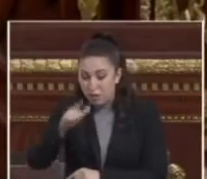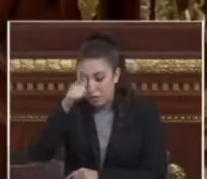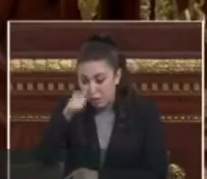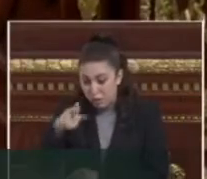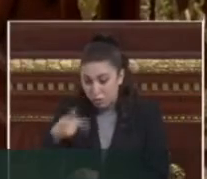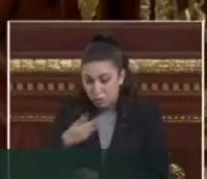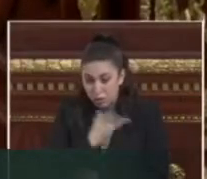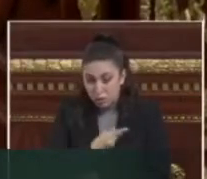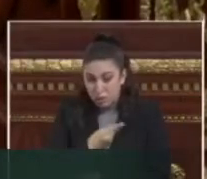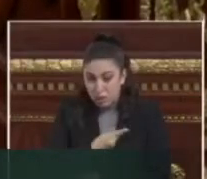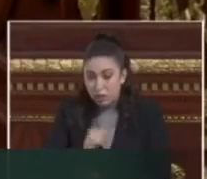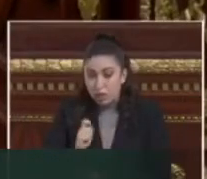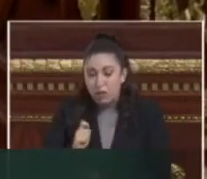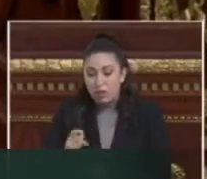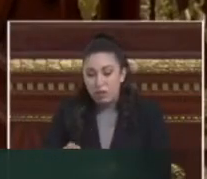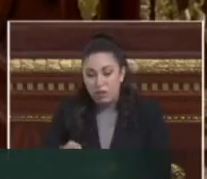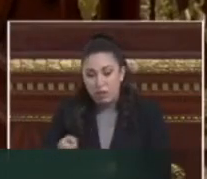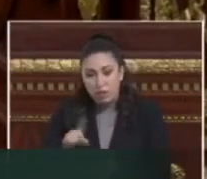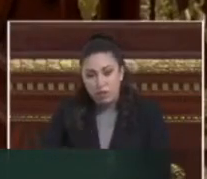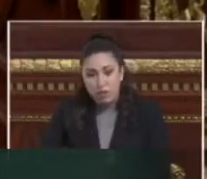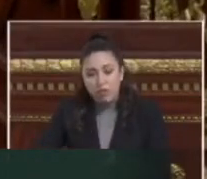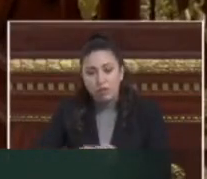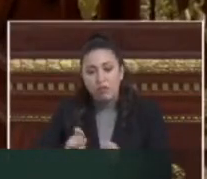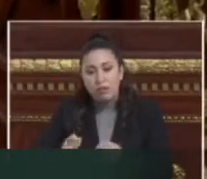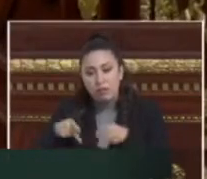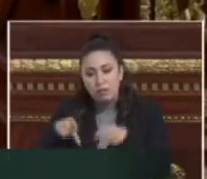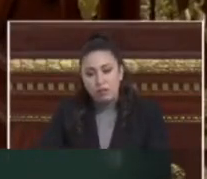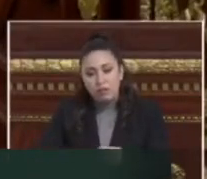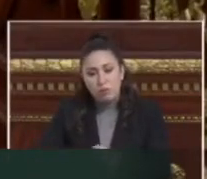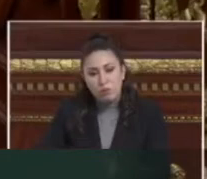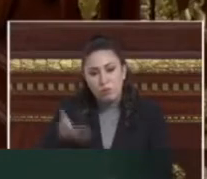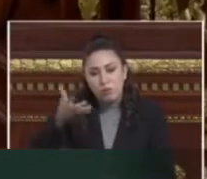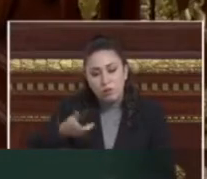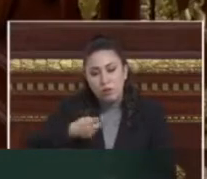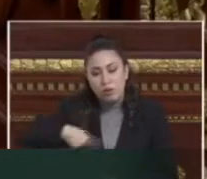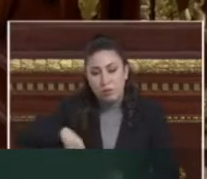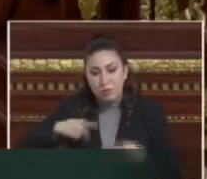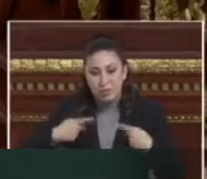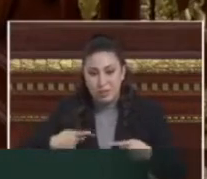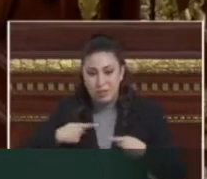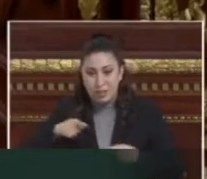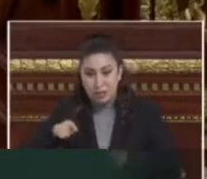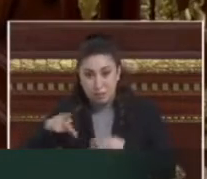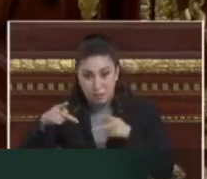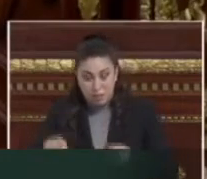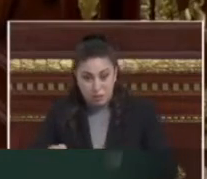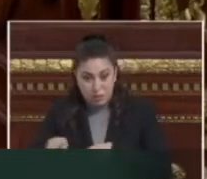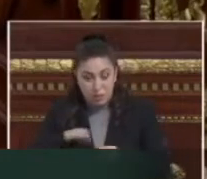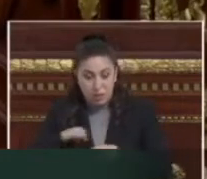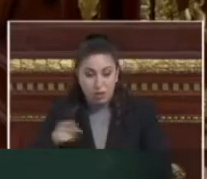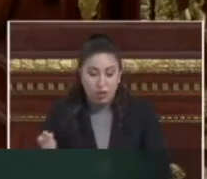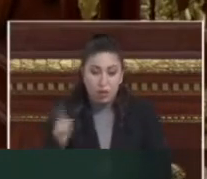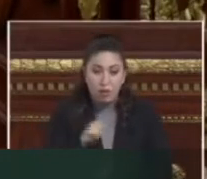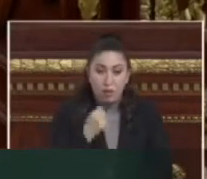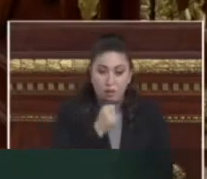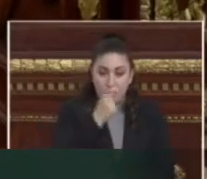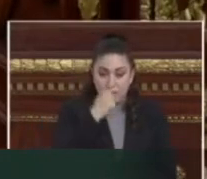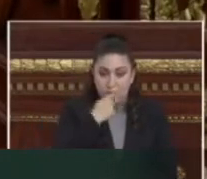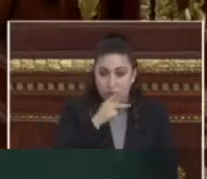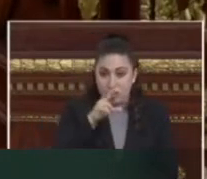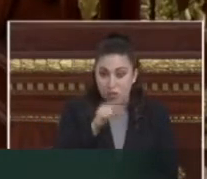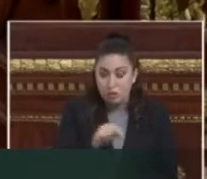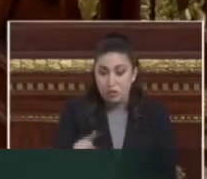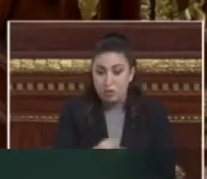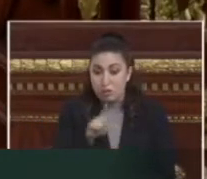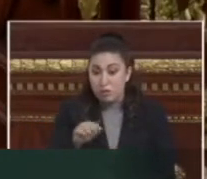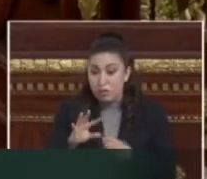La diputada Daniela Álvarez Camacho, a nombre propio y de los diputados Federico Doring y Héctor Barrera, propuso exhortar a la titular de la Alcaldía